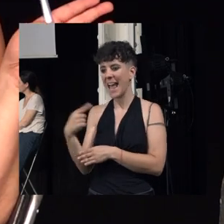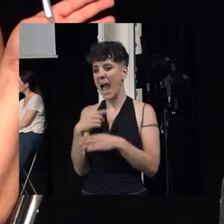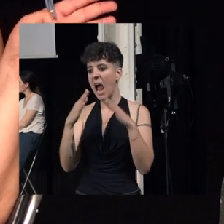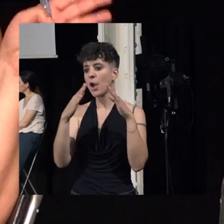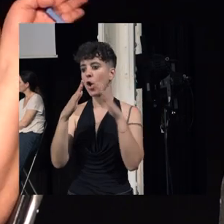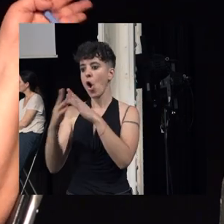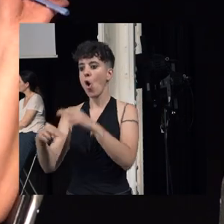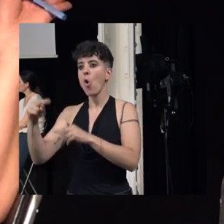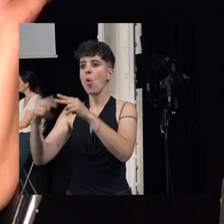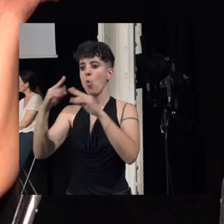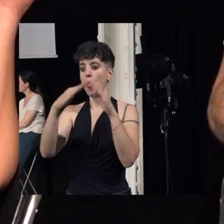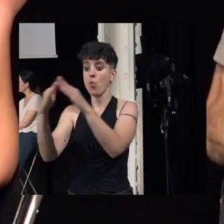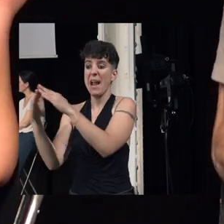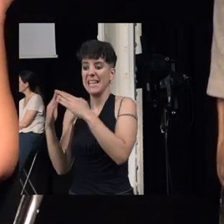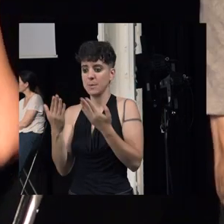drama. O sea,